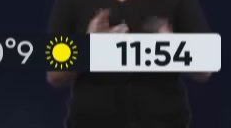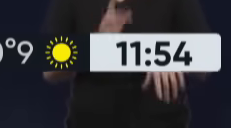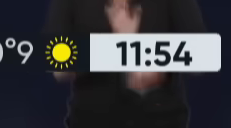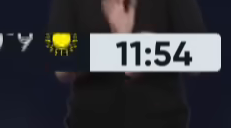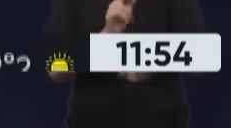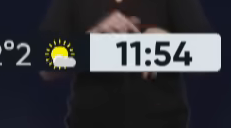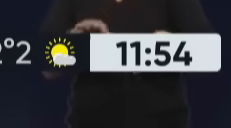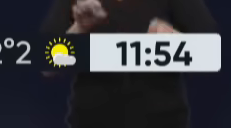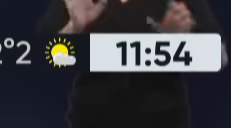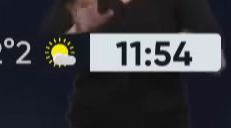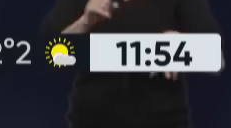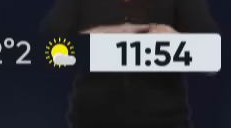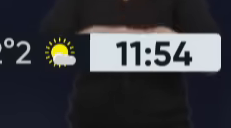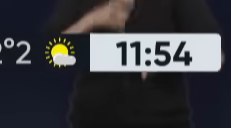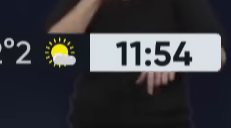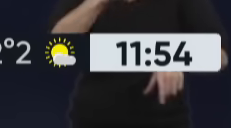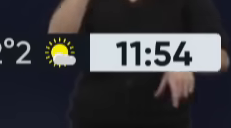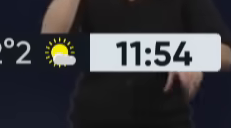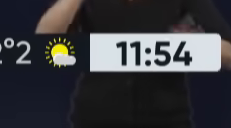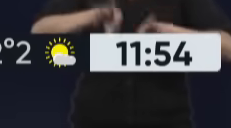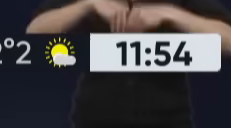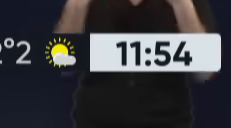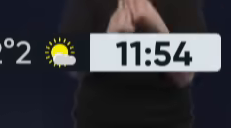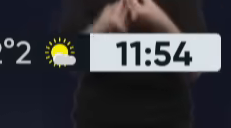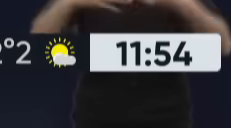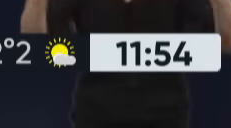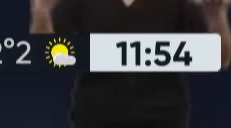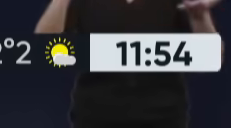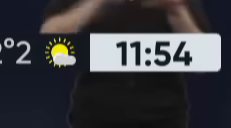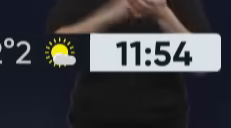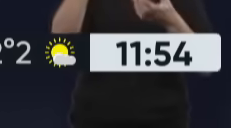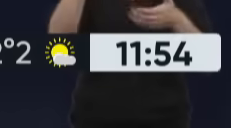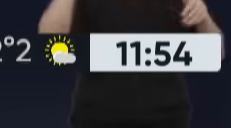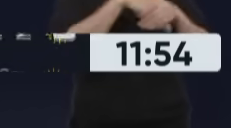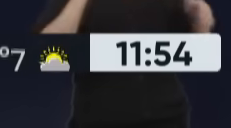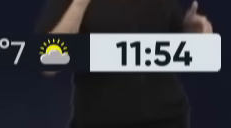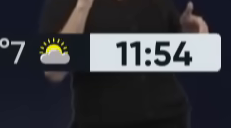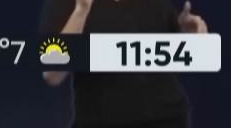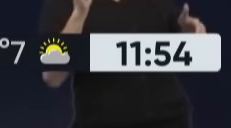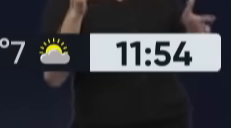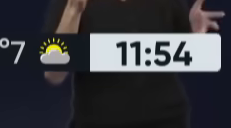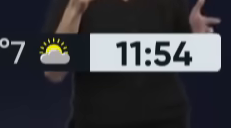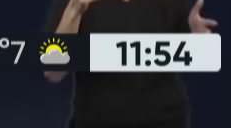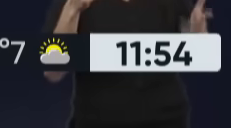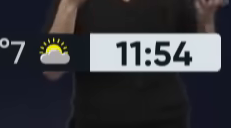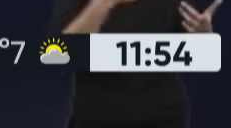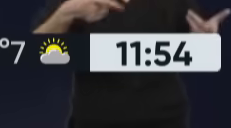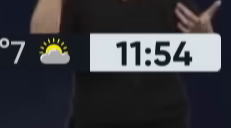prematuro sacar una conclusión de si el plan de reparación de los ahorros